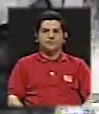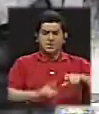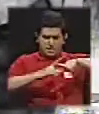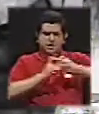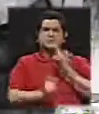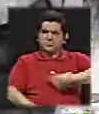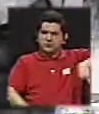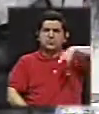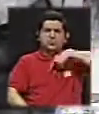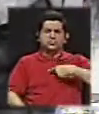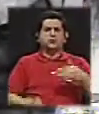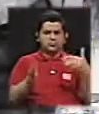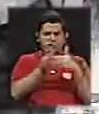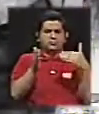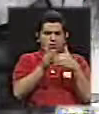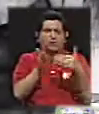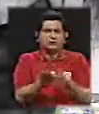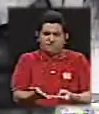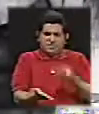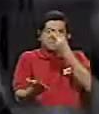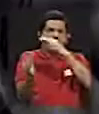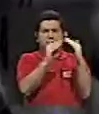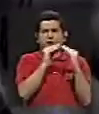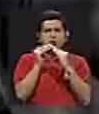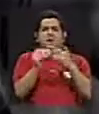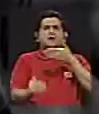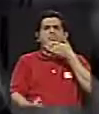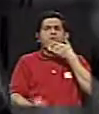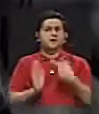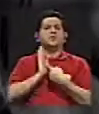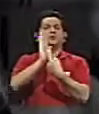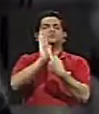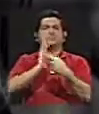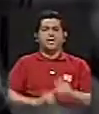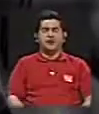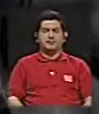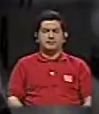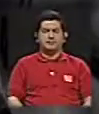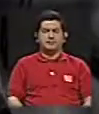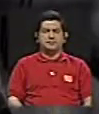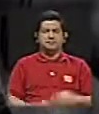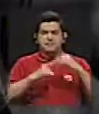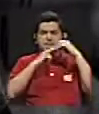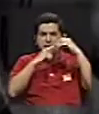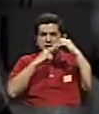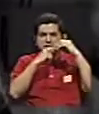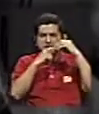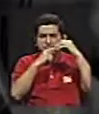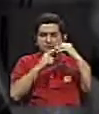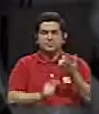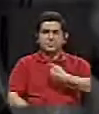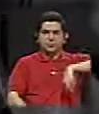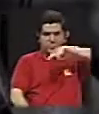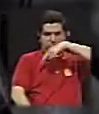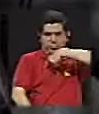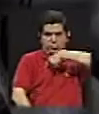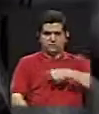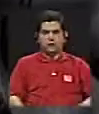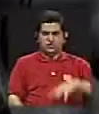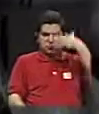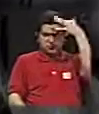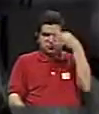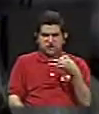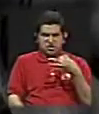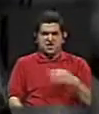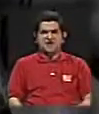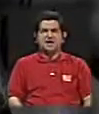empezar a reivindicarnos como comunidad indígena, porque fundamentalmente nosotros y creemos que